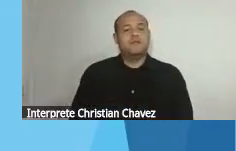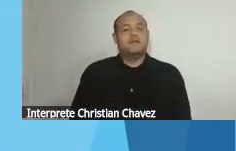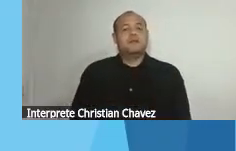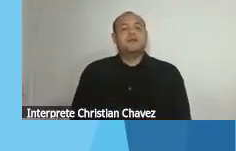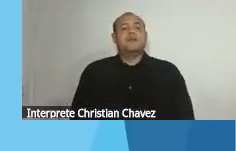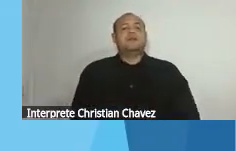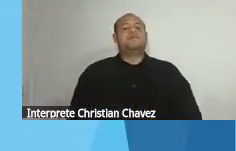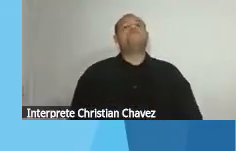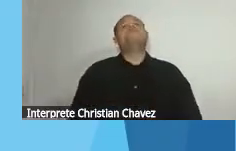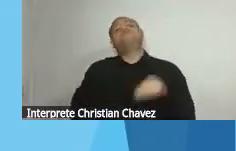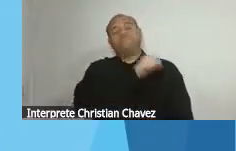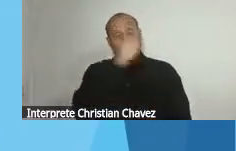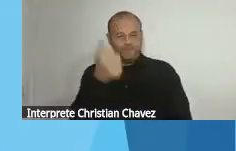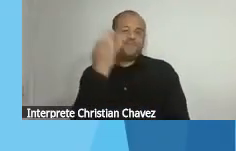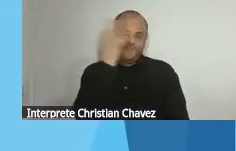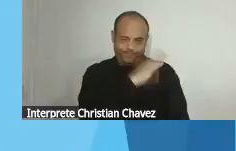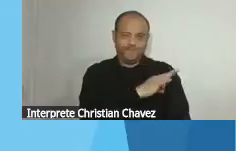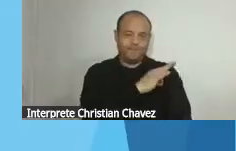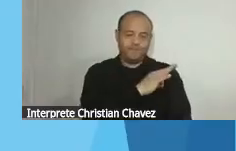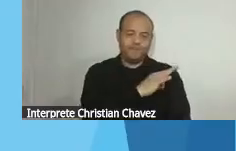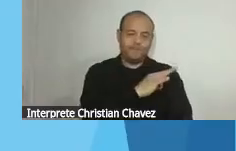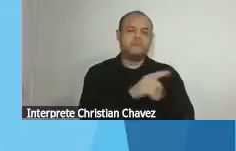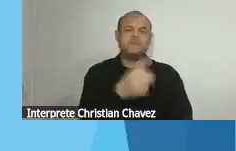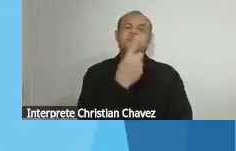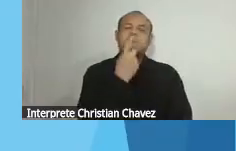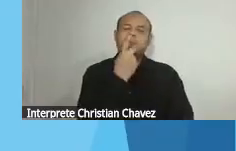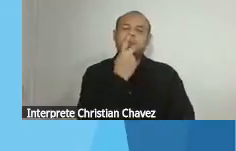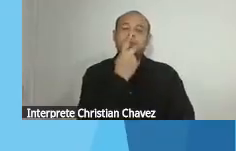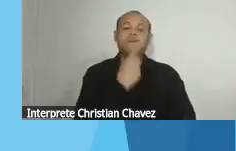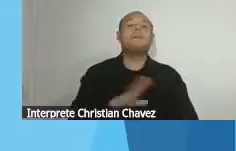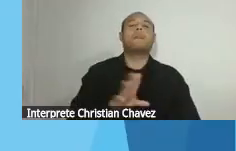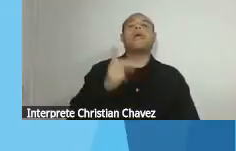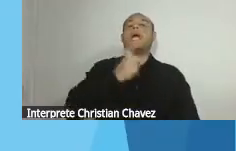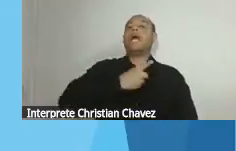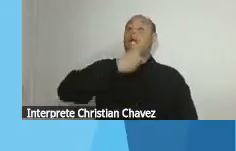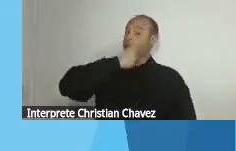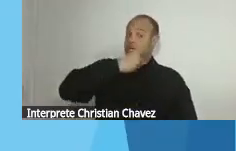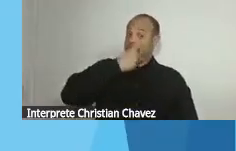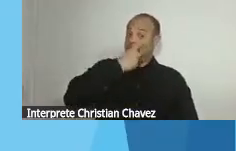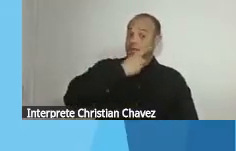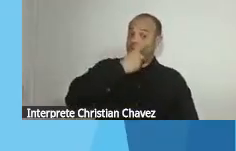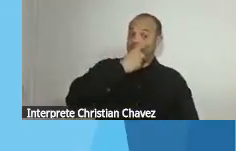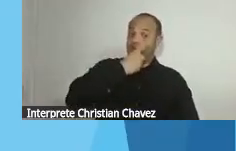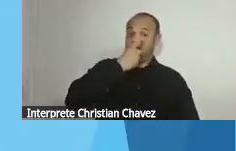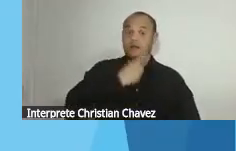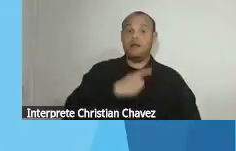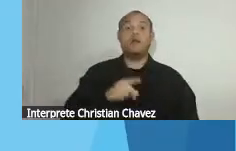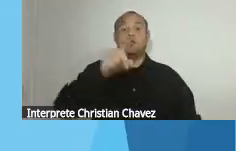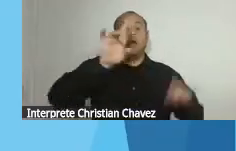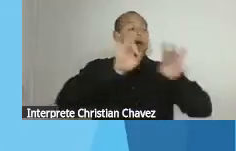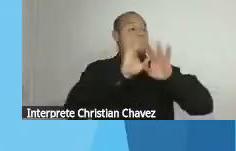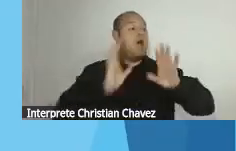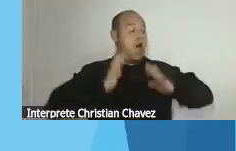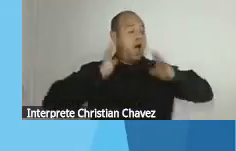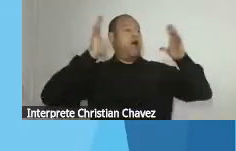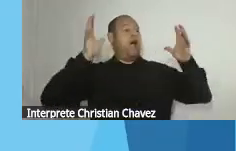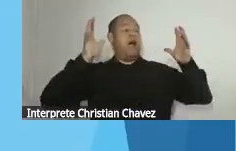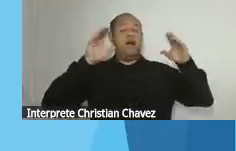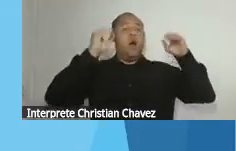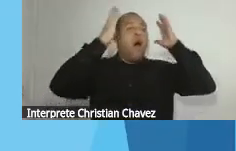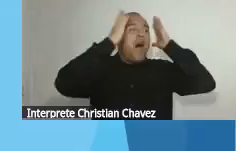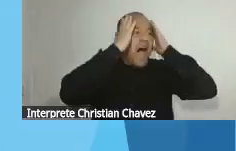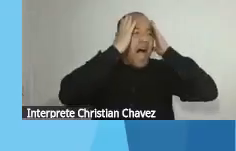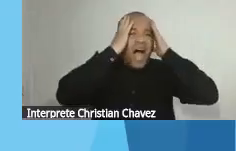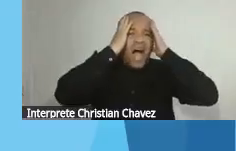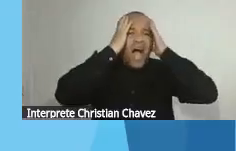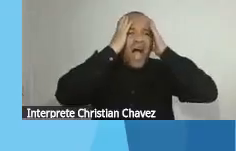Aquí tenemos otro mito. La diabetes te da por un susto o una impresión muy fuerte o un